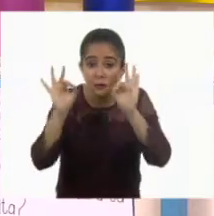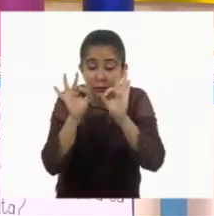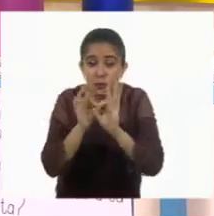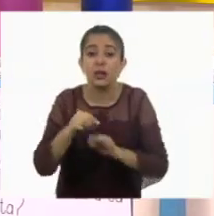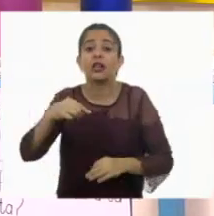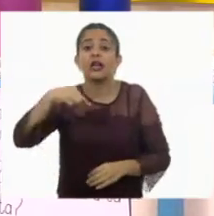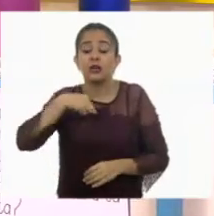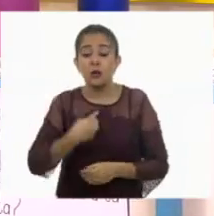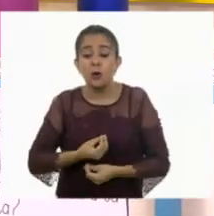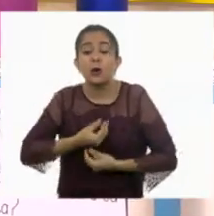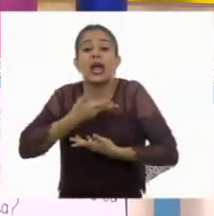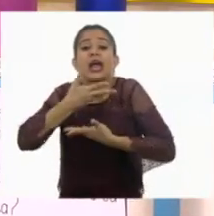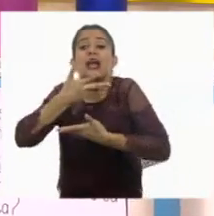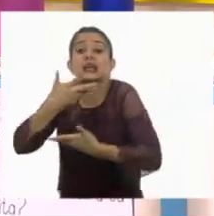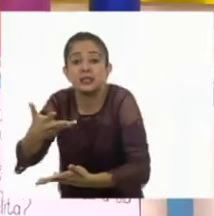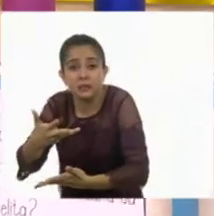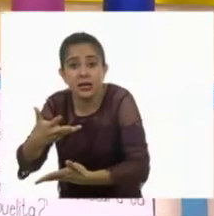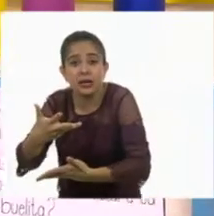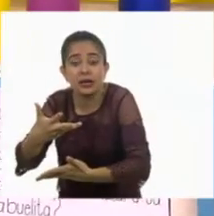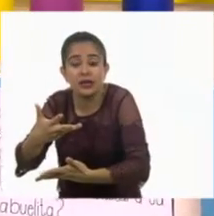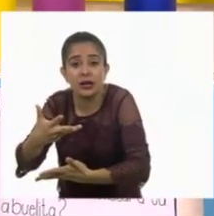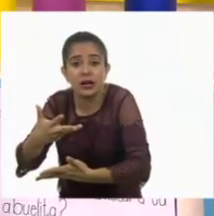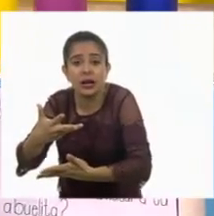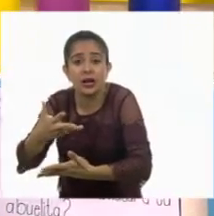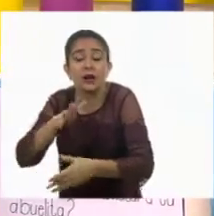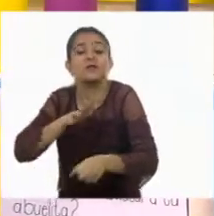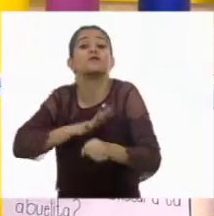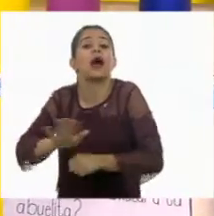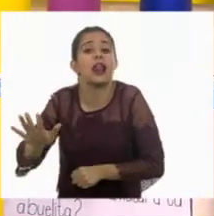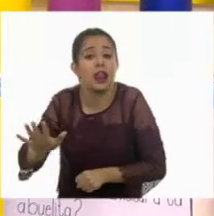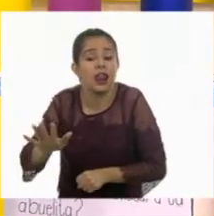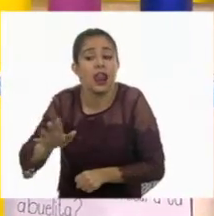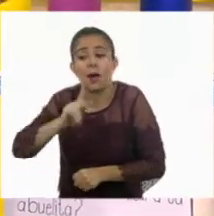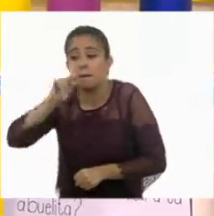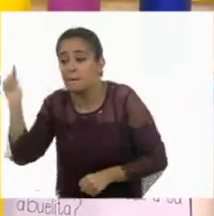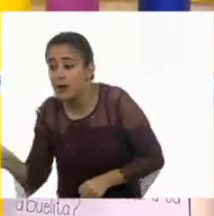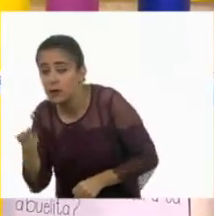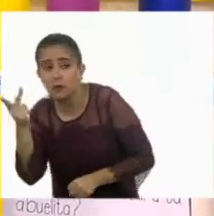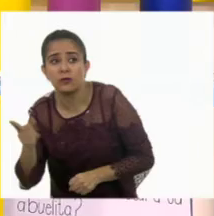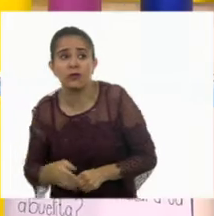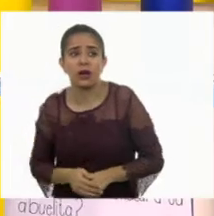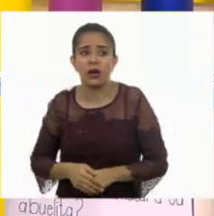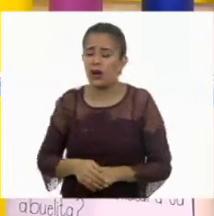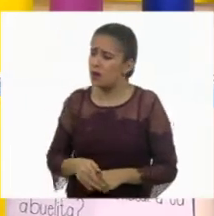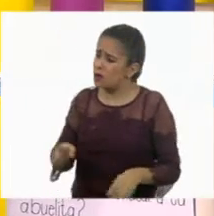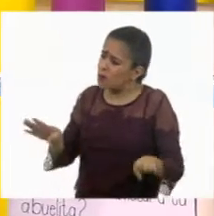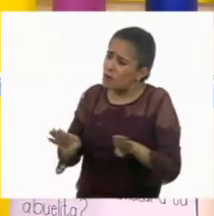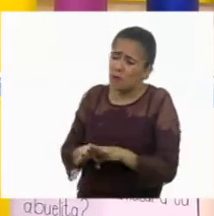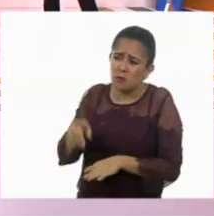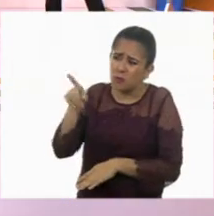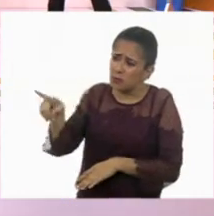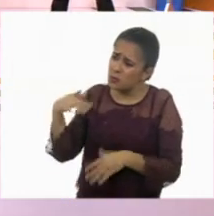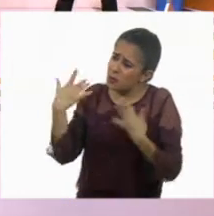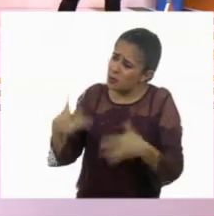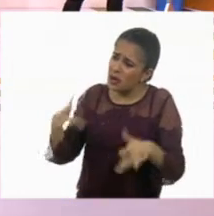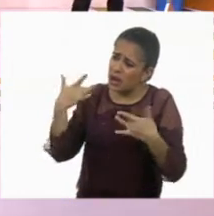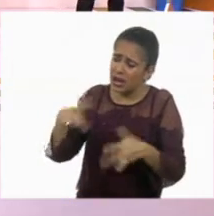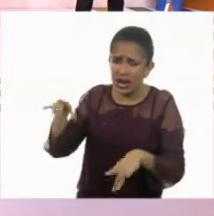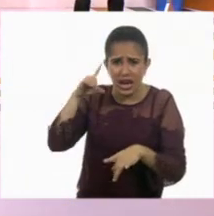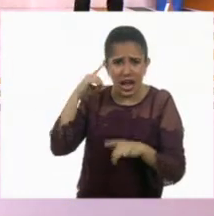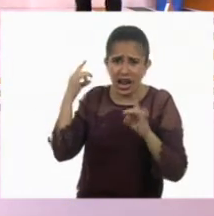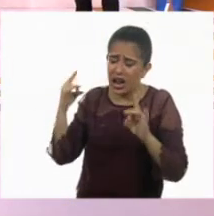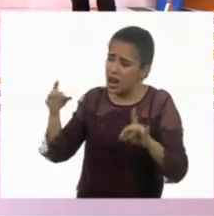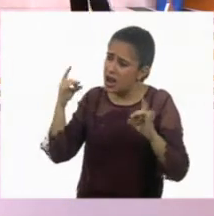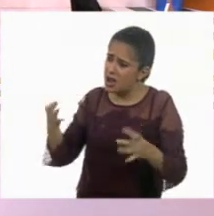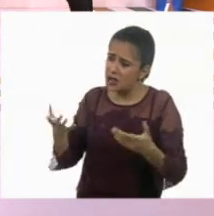cómo decirlo? Sí. La entonación, sí, es, ¿cómo te duele la cabeza? Como si fueras un doctor,